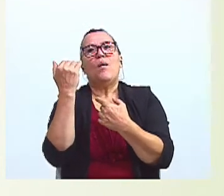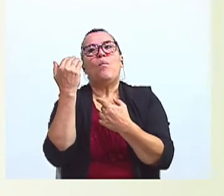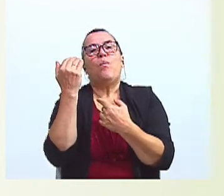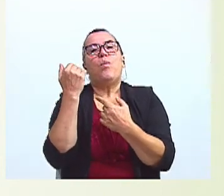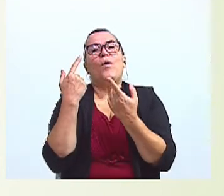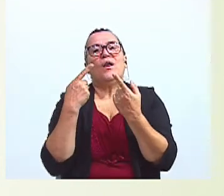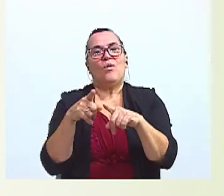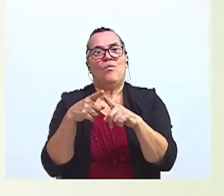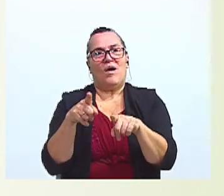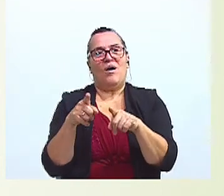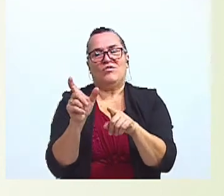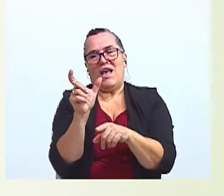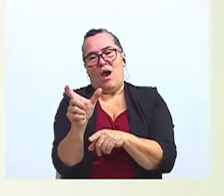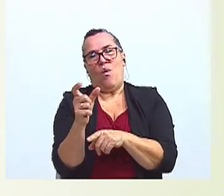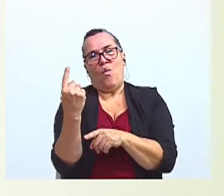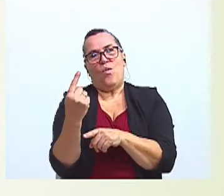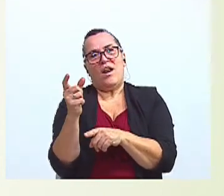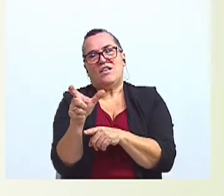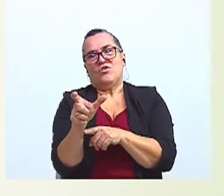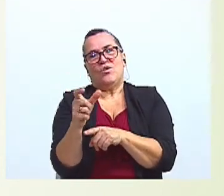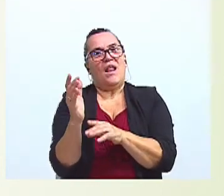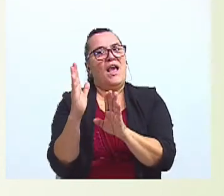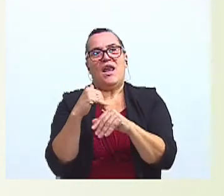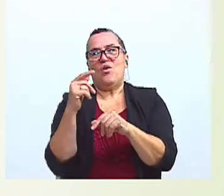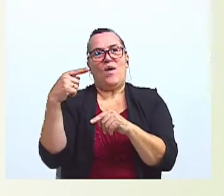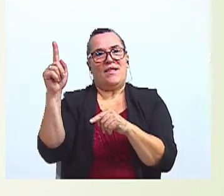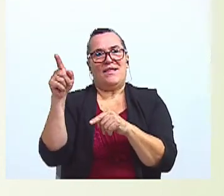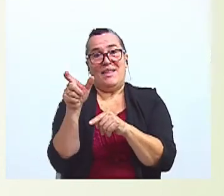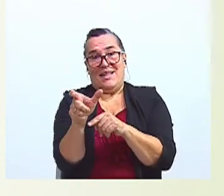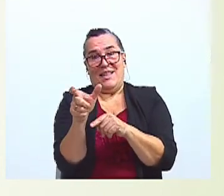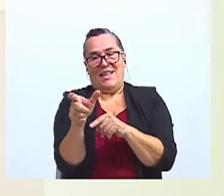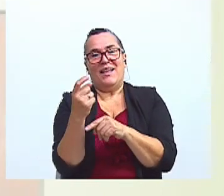causa en una sola palabra y sin tilde.